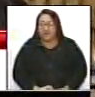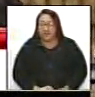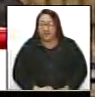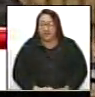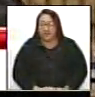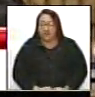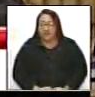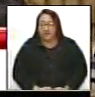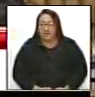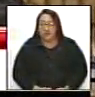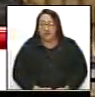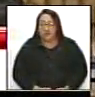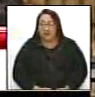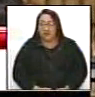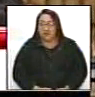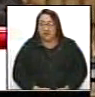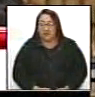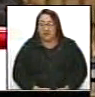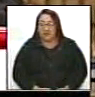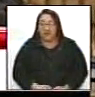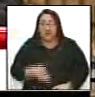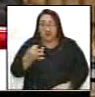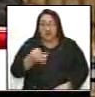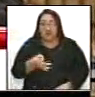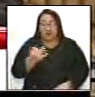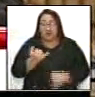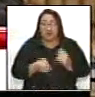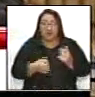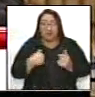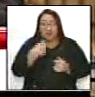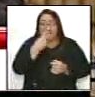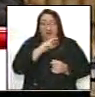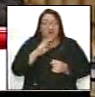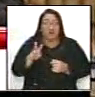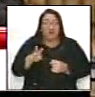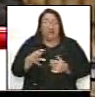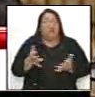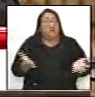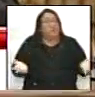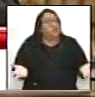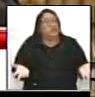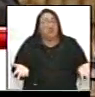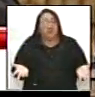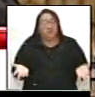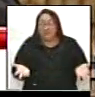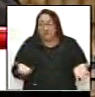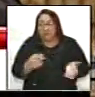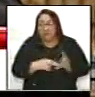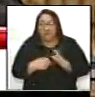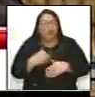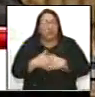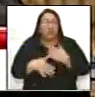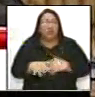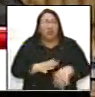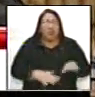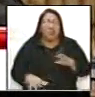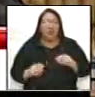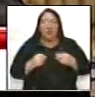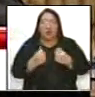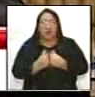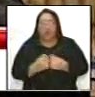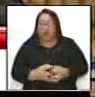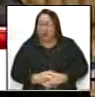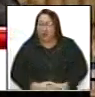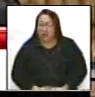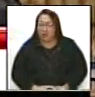Decir lo siguiente, la verdad que últimamente lo que se está viendo es todo un movimiento de estos